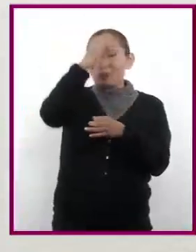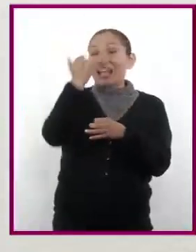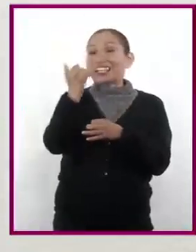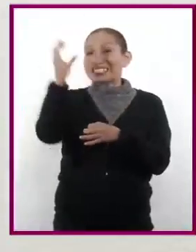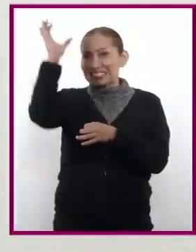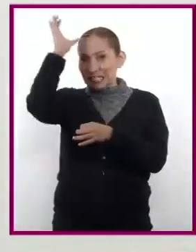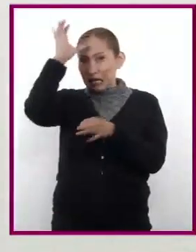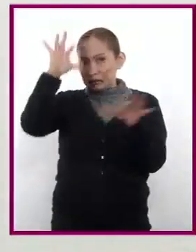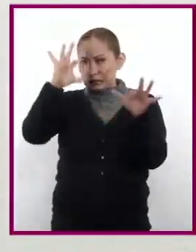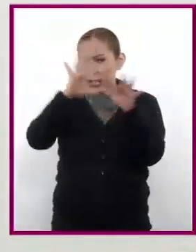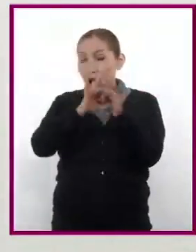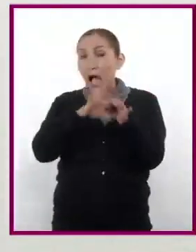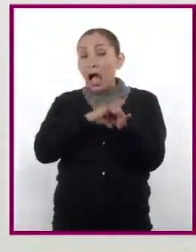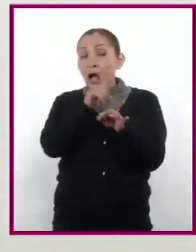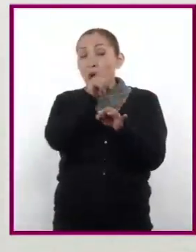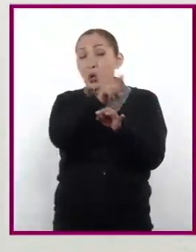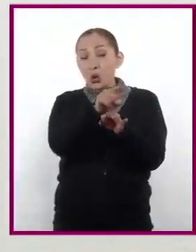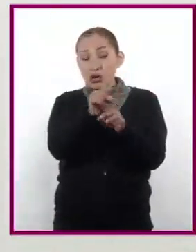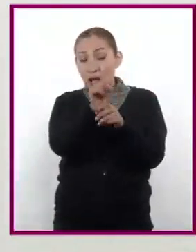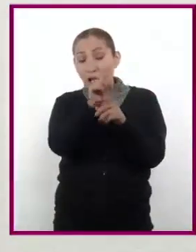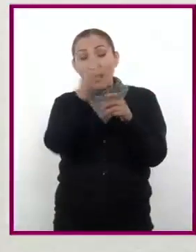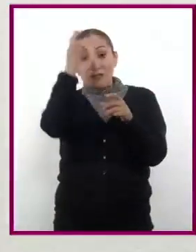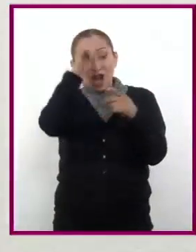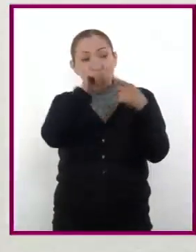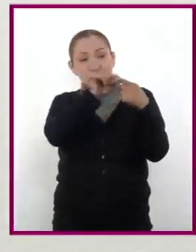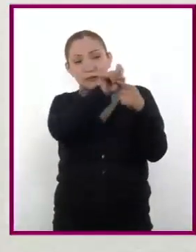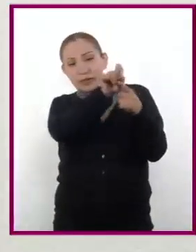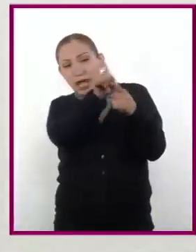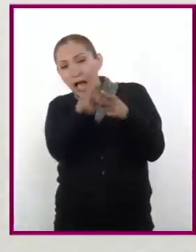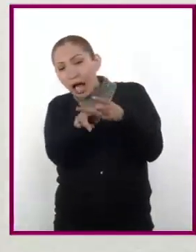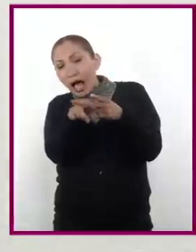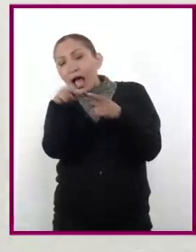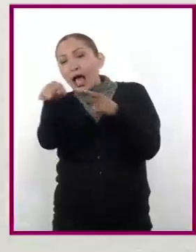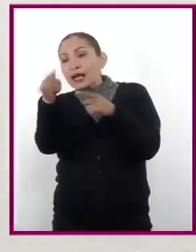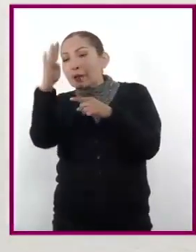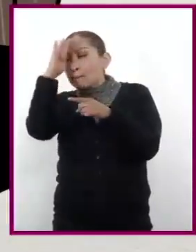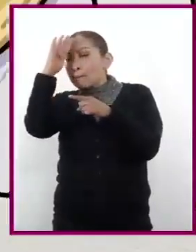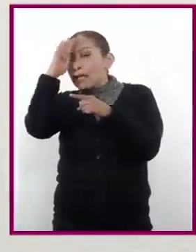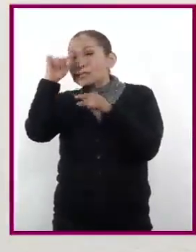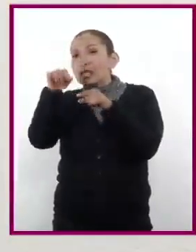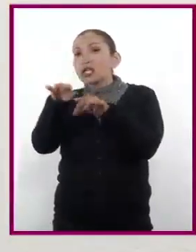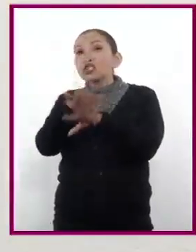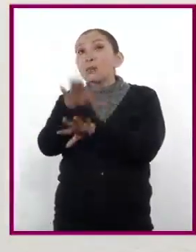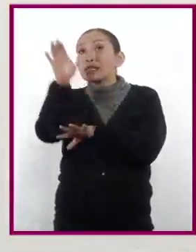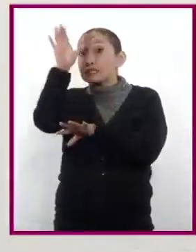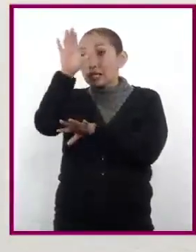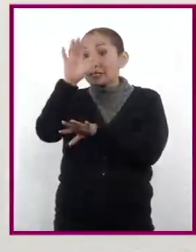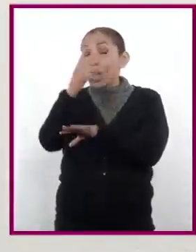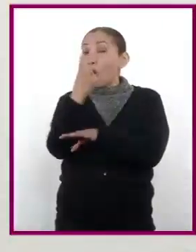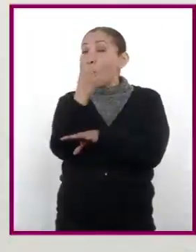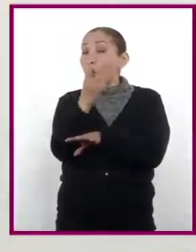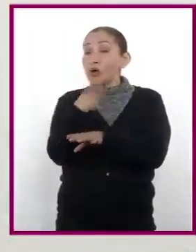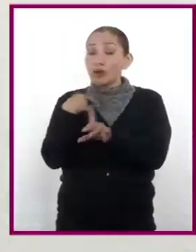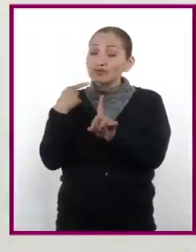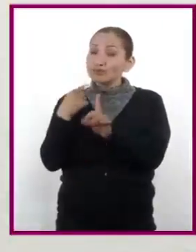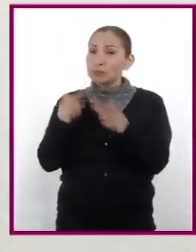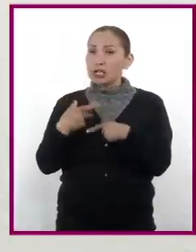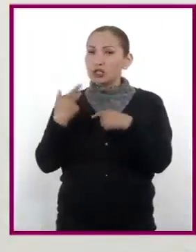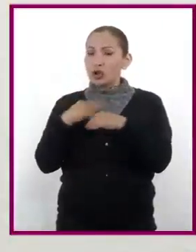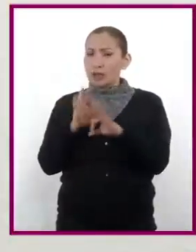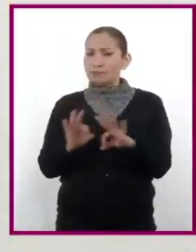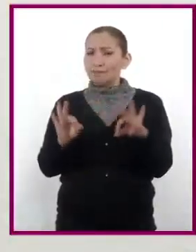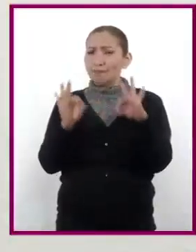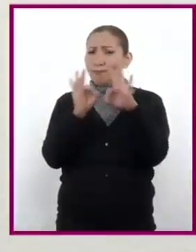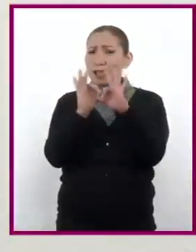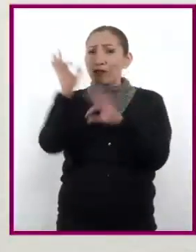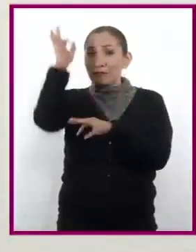y ciencia. Hay una rama de la filosofía especializada en reflexionar sobre la ciencia. Uno de los principales